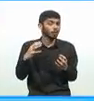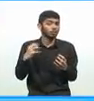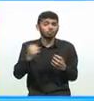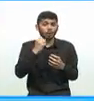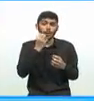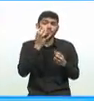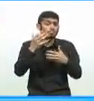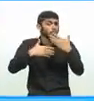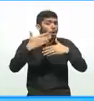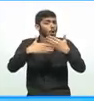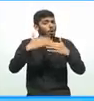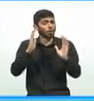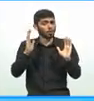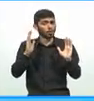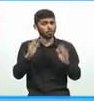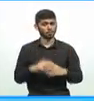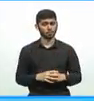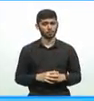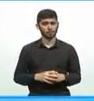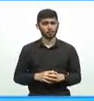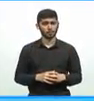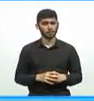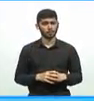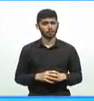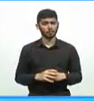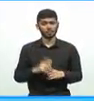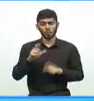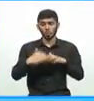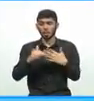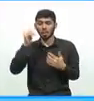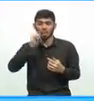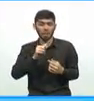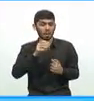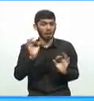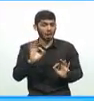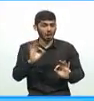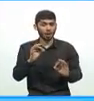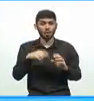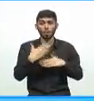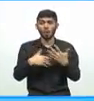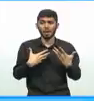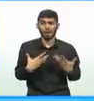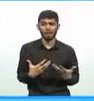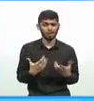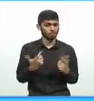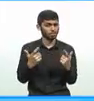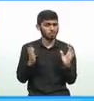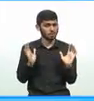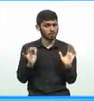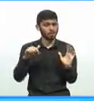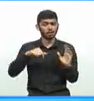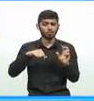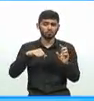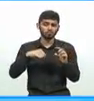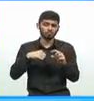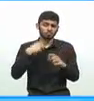siempre. No tenemos jugadores con lesiones, no tenemos jugadores muy desgastados, así que tenemos que seguir